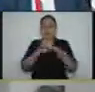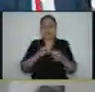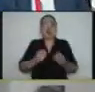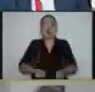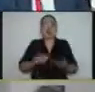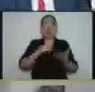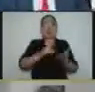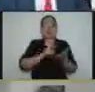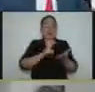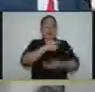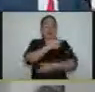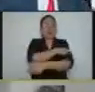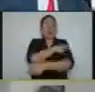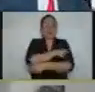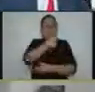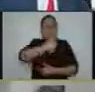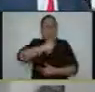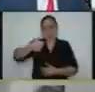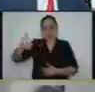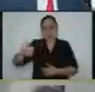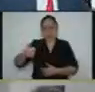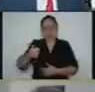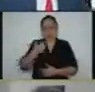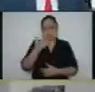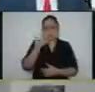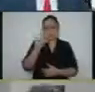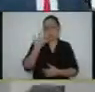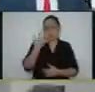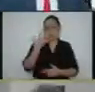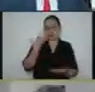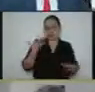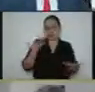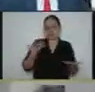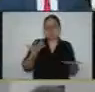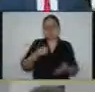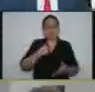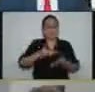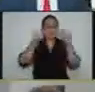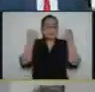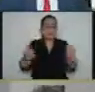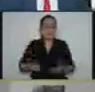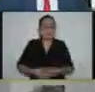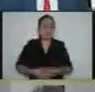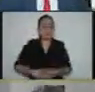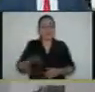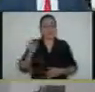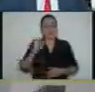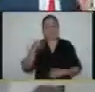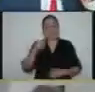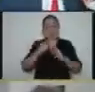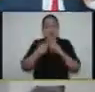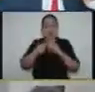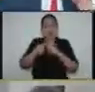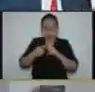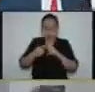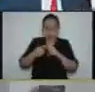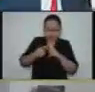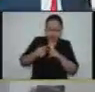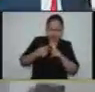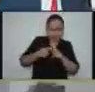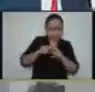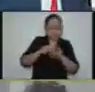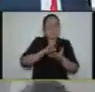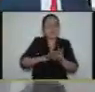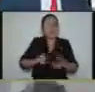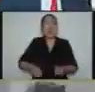cuesta alrededor de 5 pesos. Bueno, no lo sé. Si yo hiciera ese cálculo, podría decir